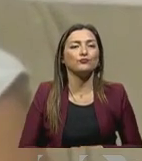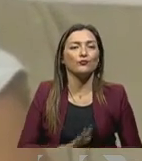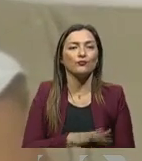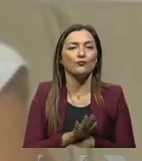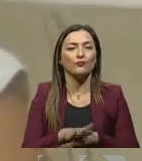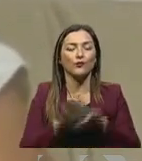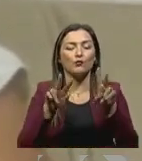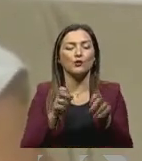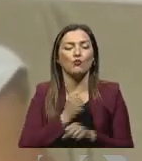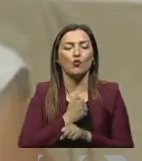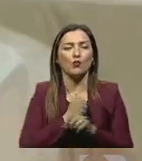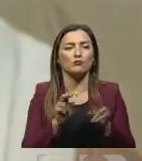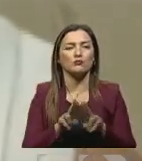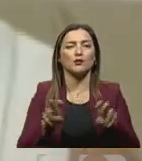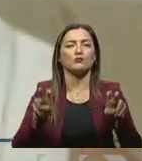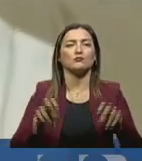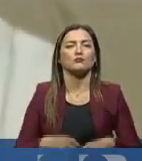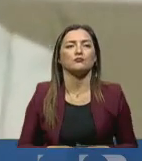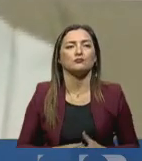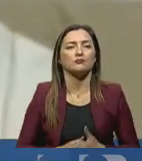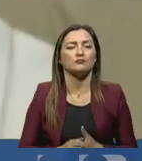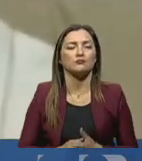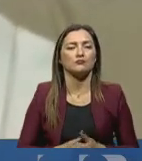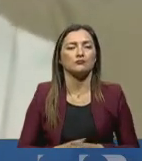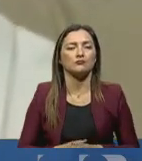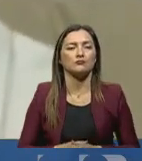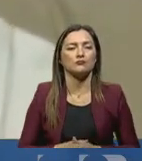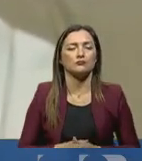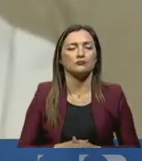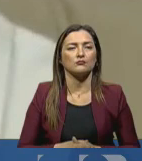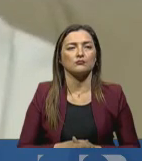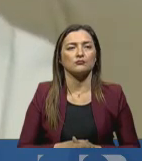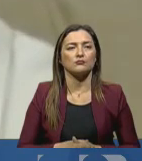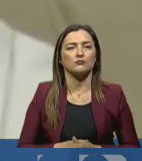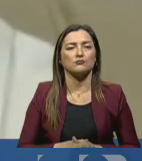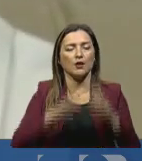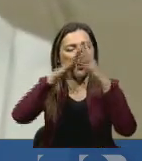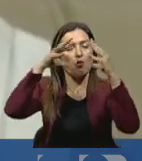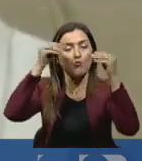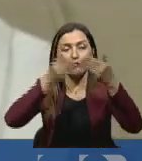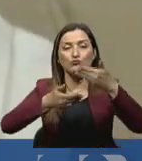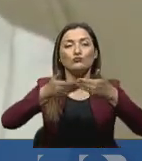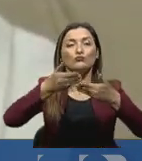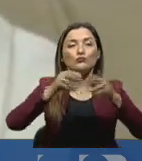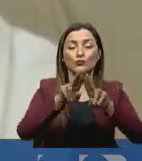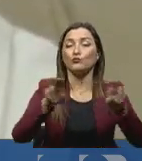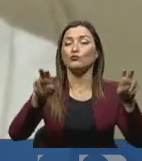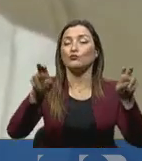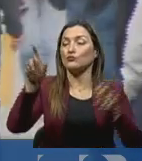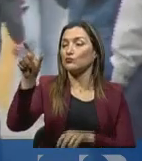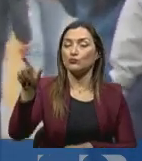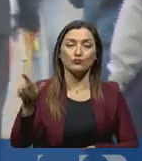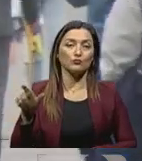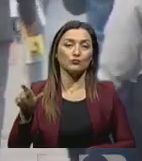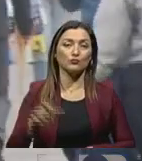hablamos de patrimonio natural hablamos de entender la coexistencia que tenemos la naturaleza y el ser humano